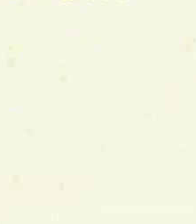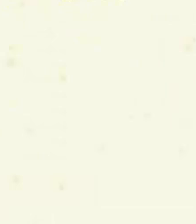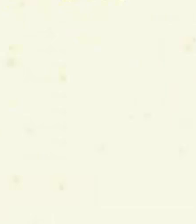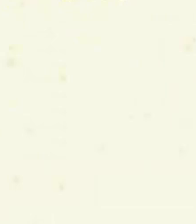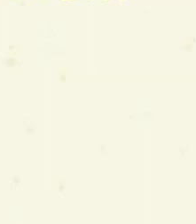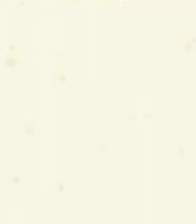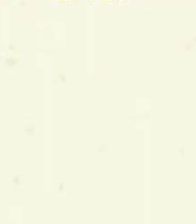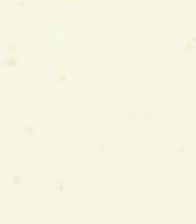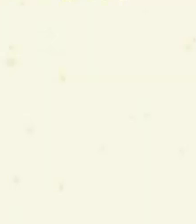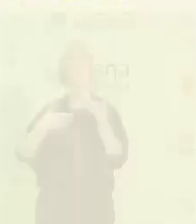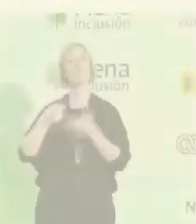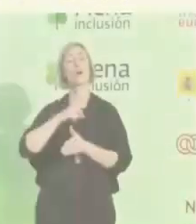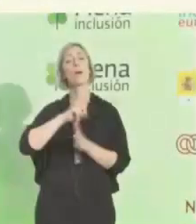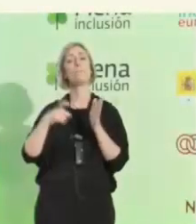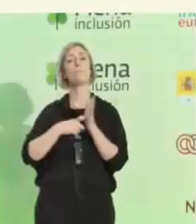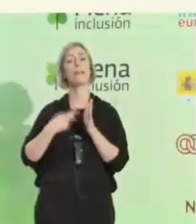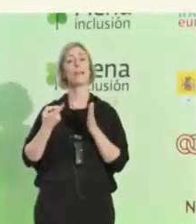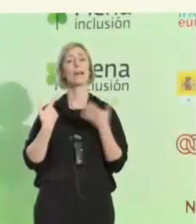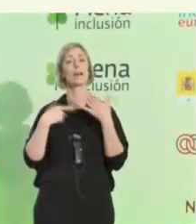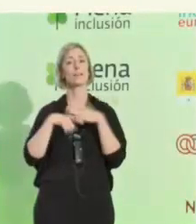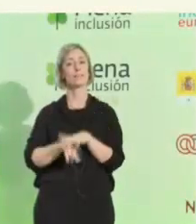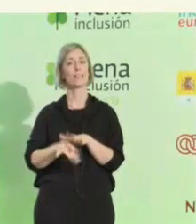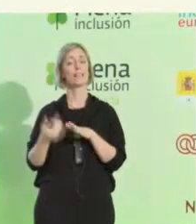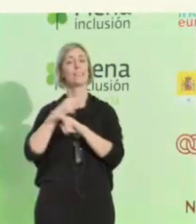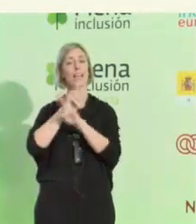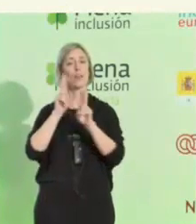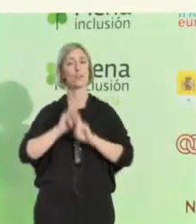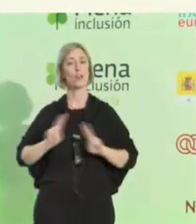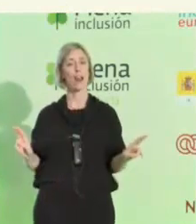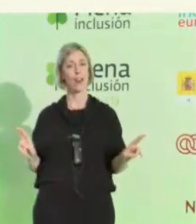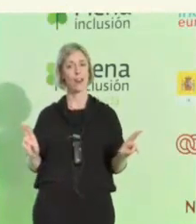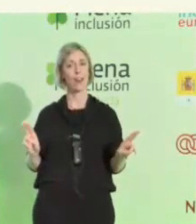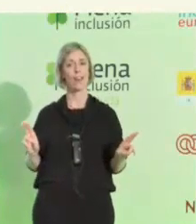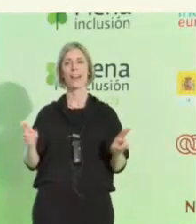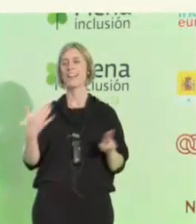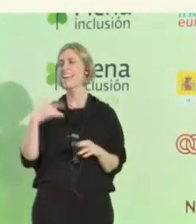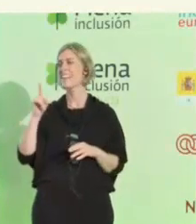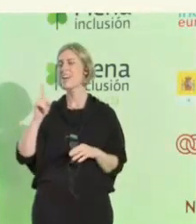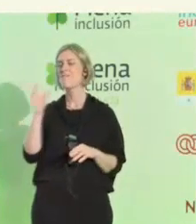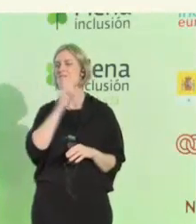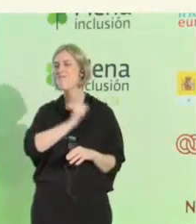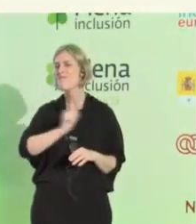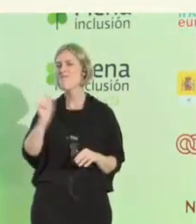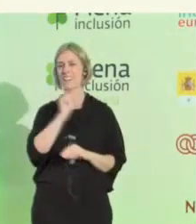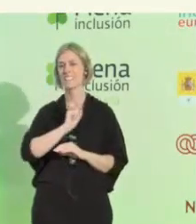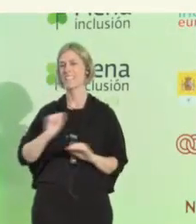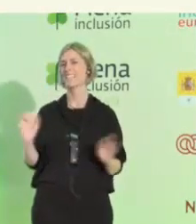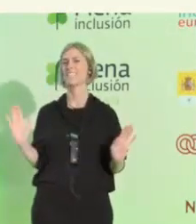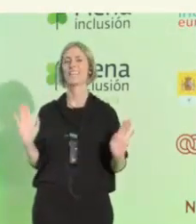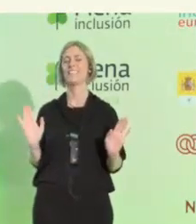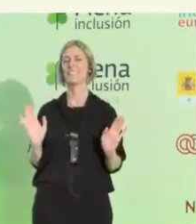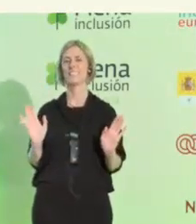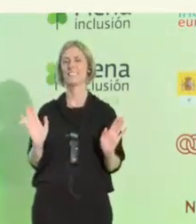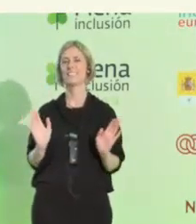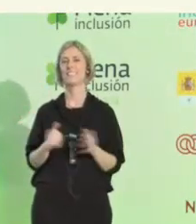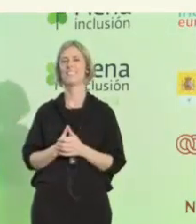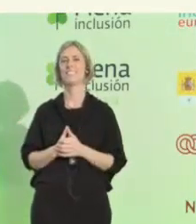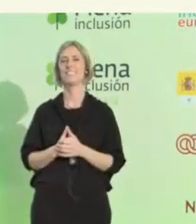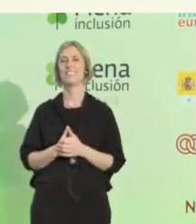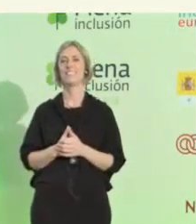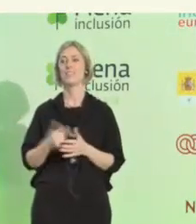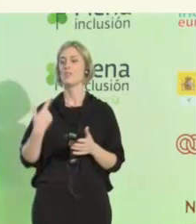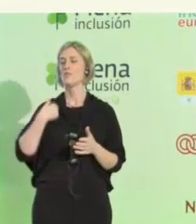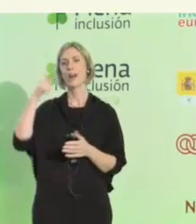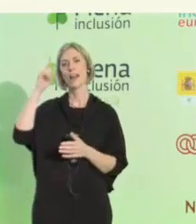a compañeros de otros países, y además son fantásticas. Teníamos mucha ilusión de terminar